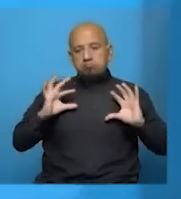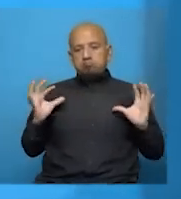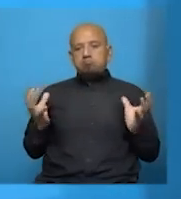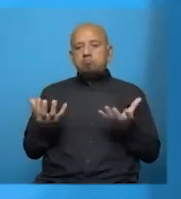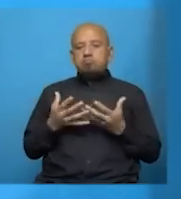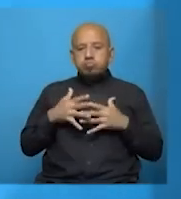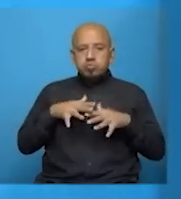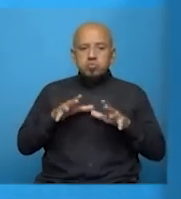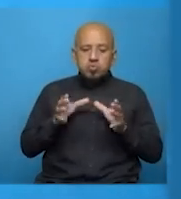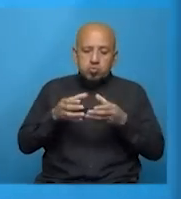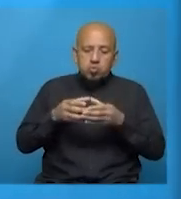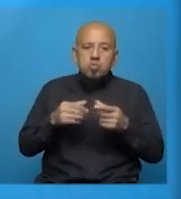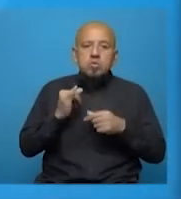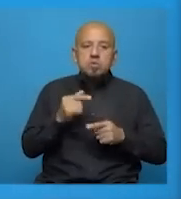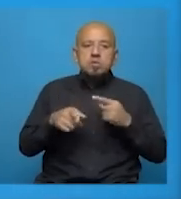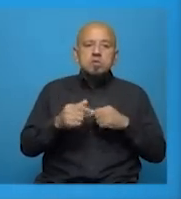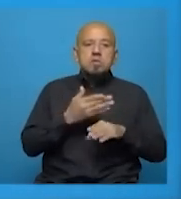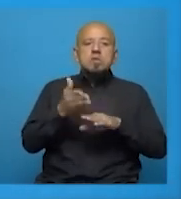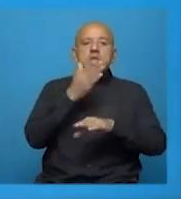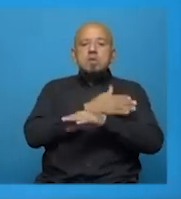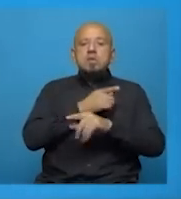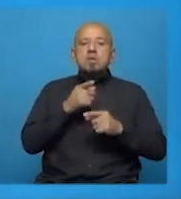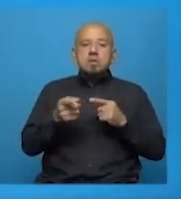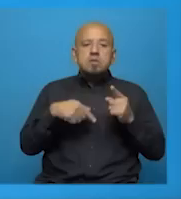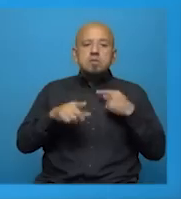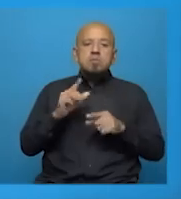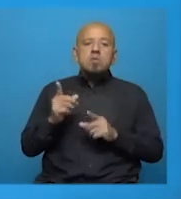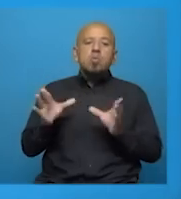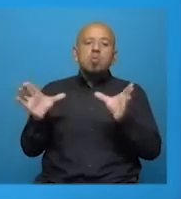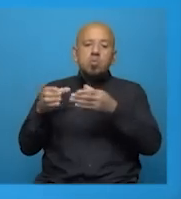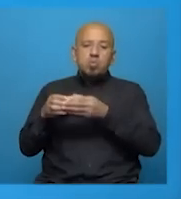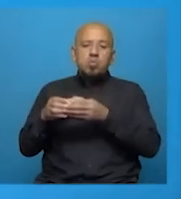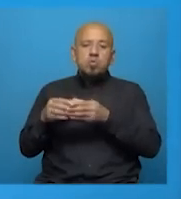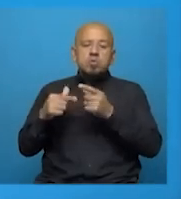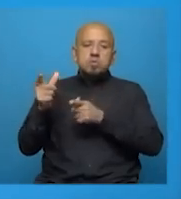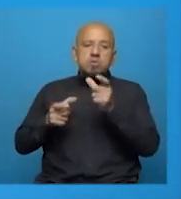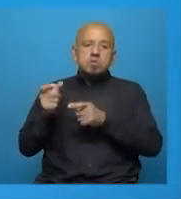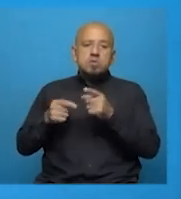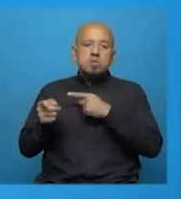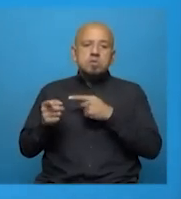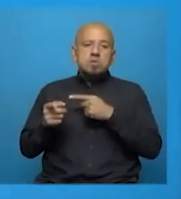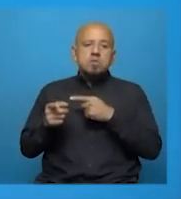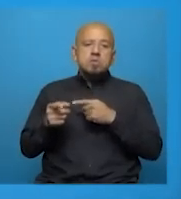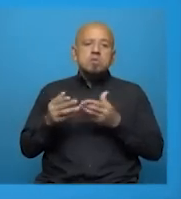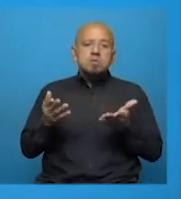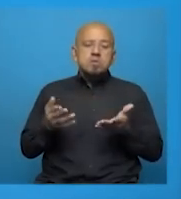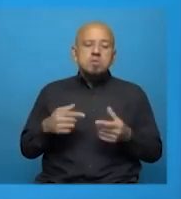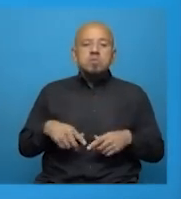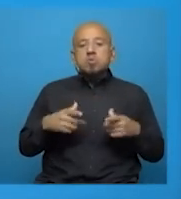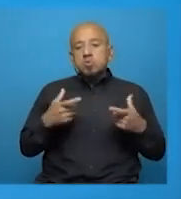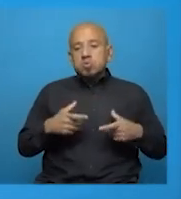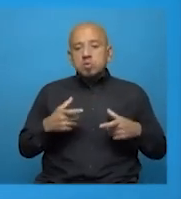el uso de la tarjeta, que sí, en el pasado era parte para un grupo muy exclusivo de ciudadanos y que por suerte se